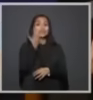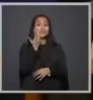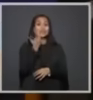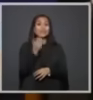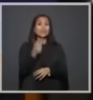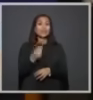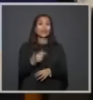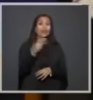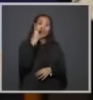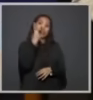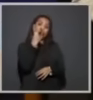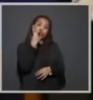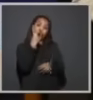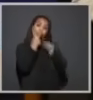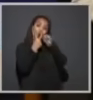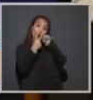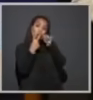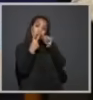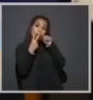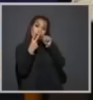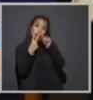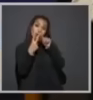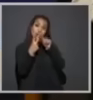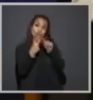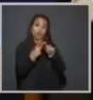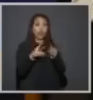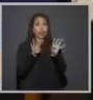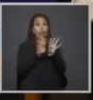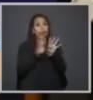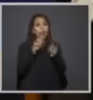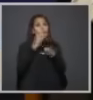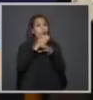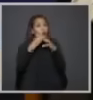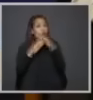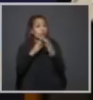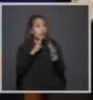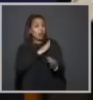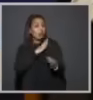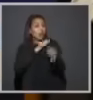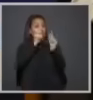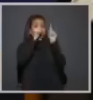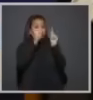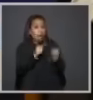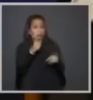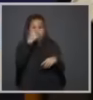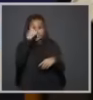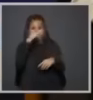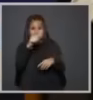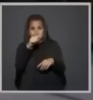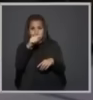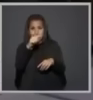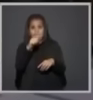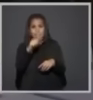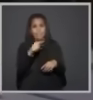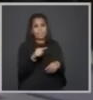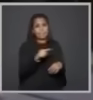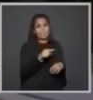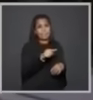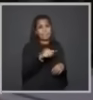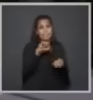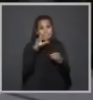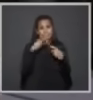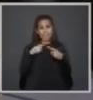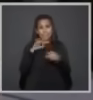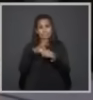dijera dos cualidades que ven ellos, dos cualidades que ven en sus contrincantes para estas elecciones.